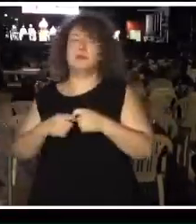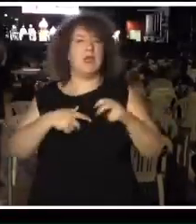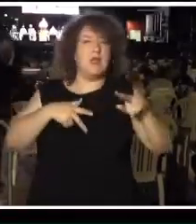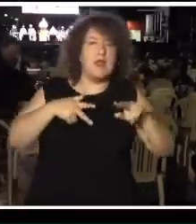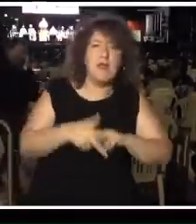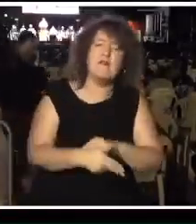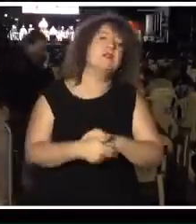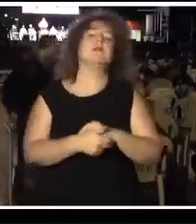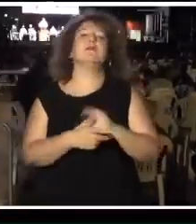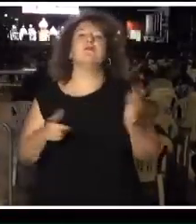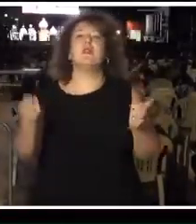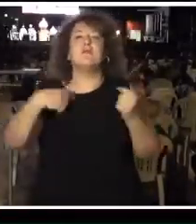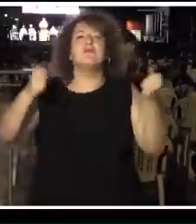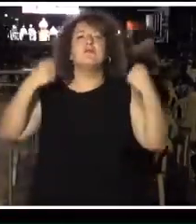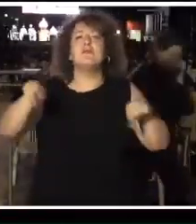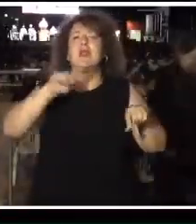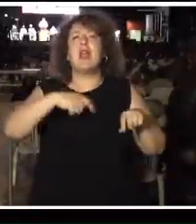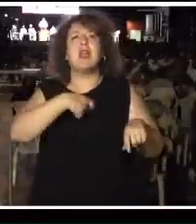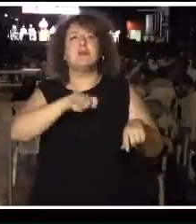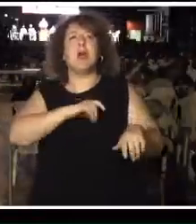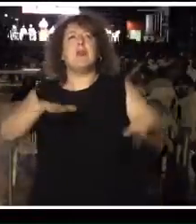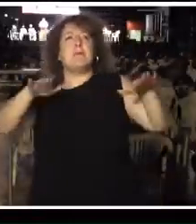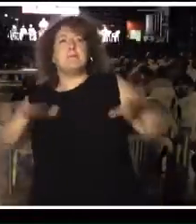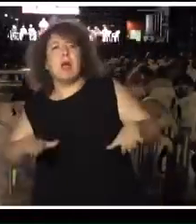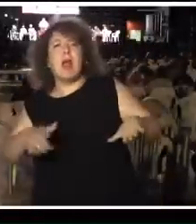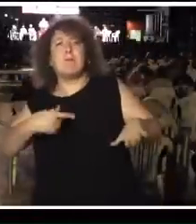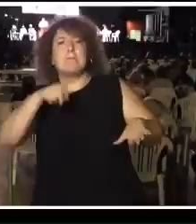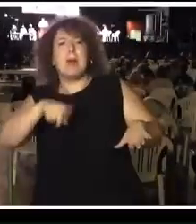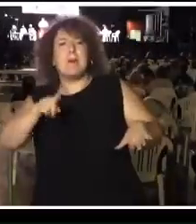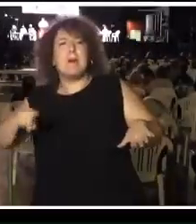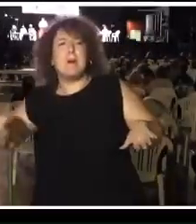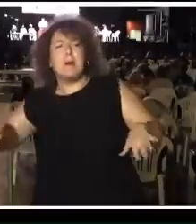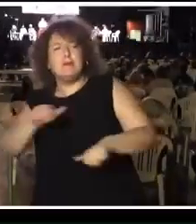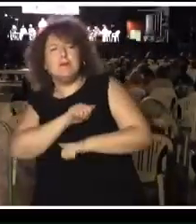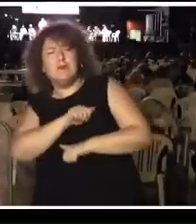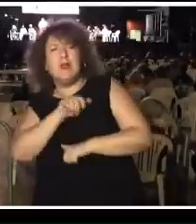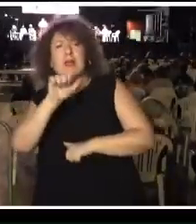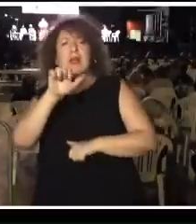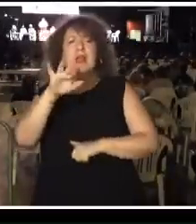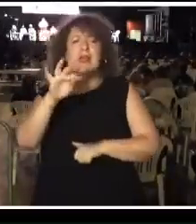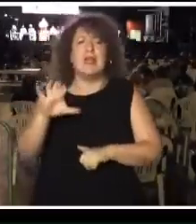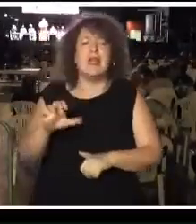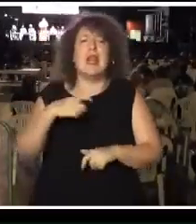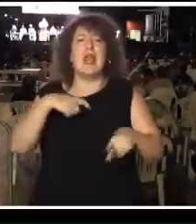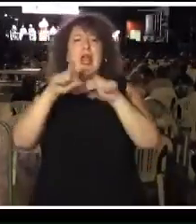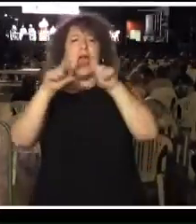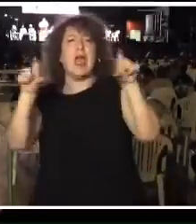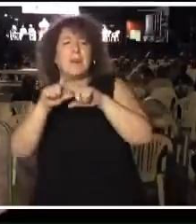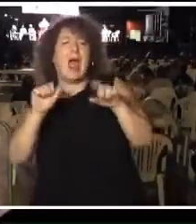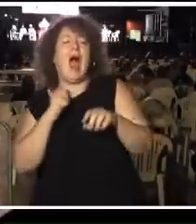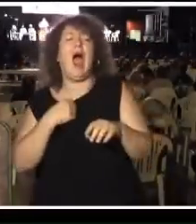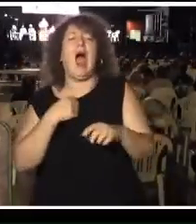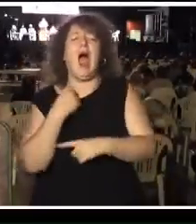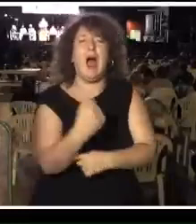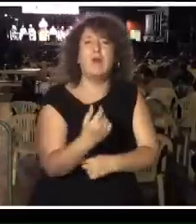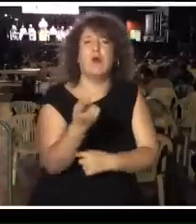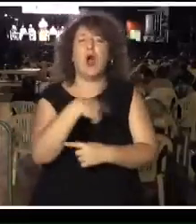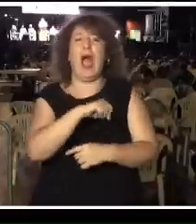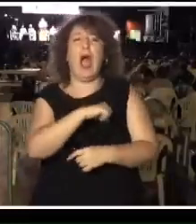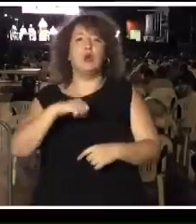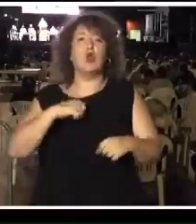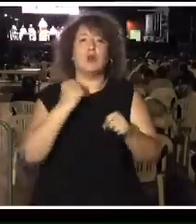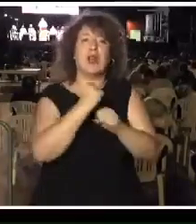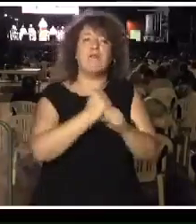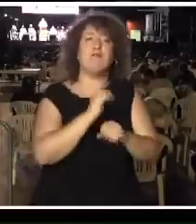la paralización de toda España durante meses. ERTES, apoyo a las empresas y trabajadores